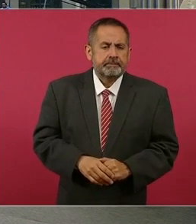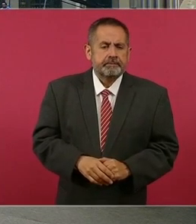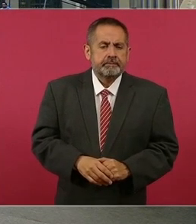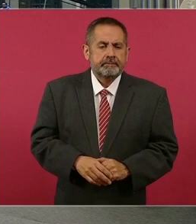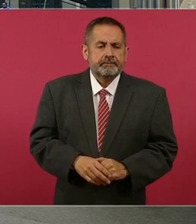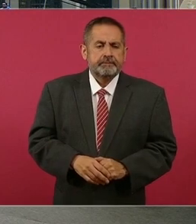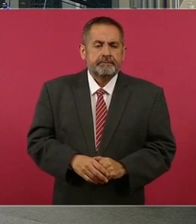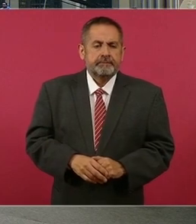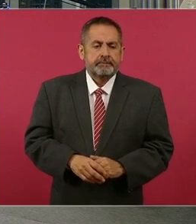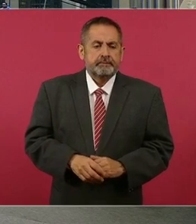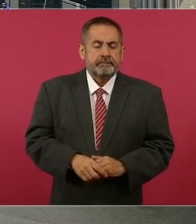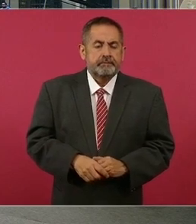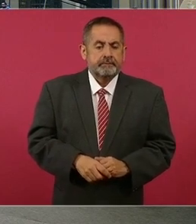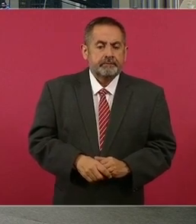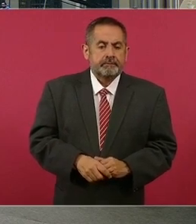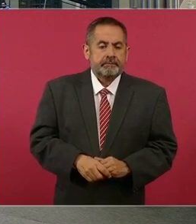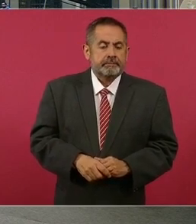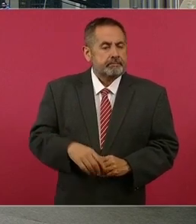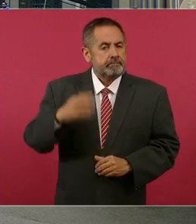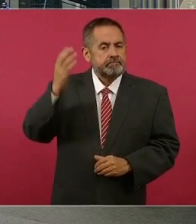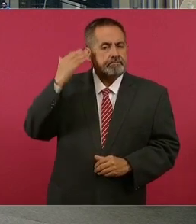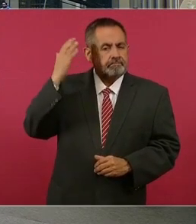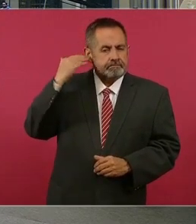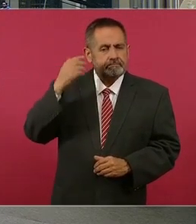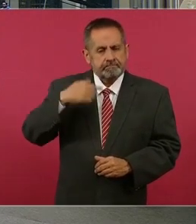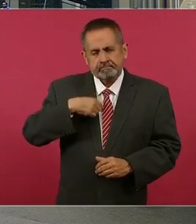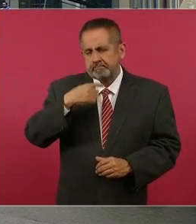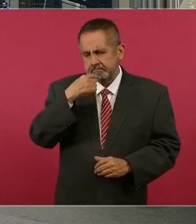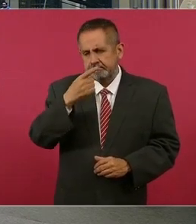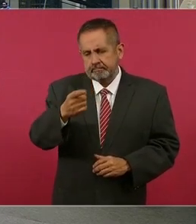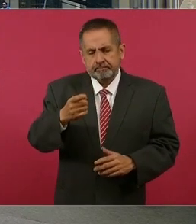Antes yo les he comentado